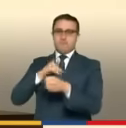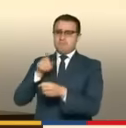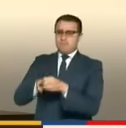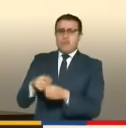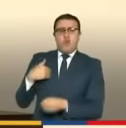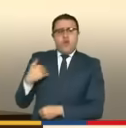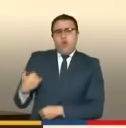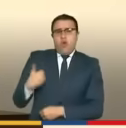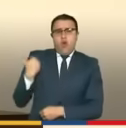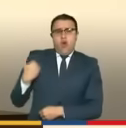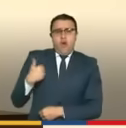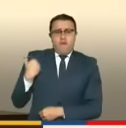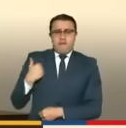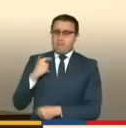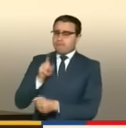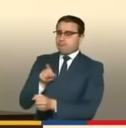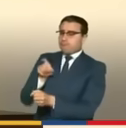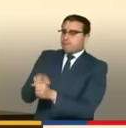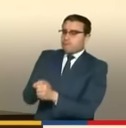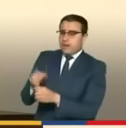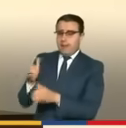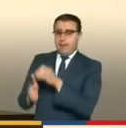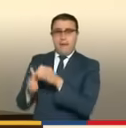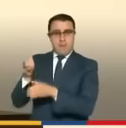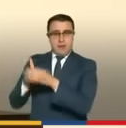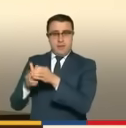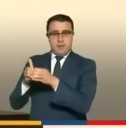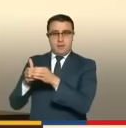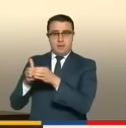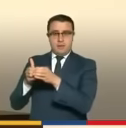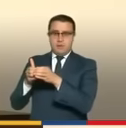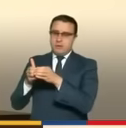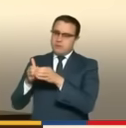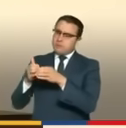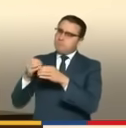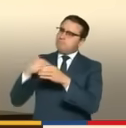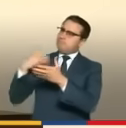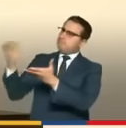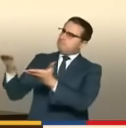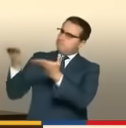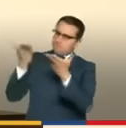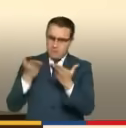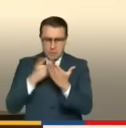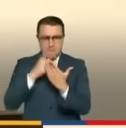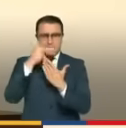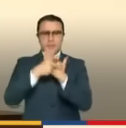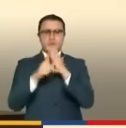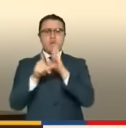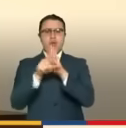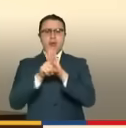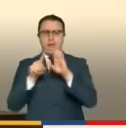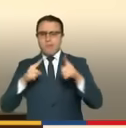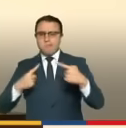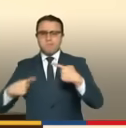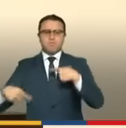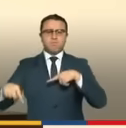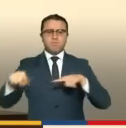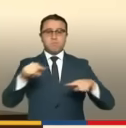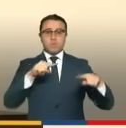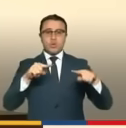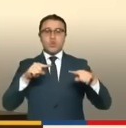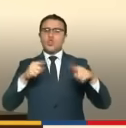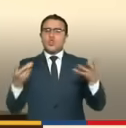novato, pero entraba este tipo de proyectos de ley a discusión en la Ley